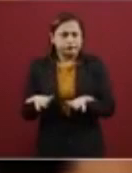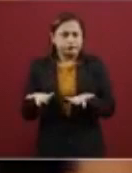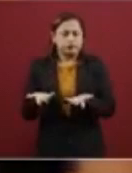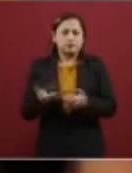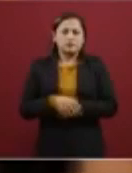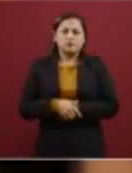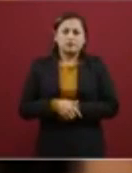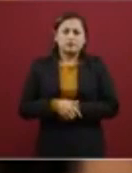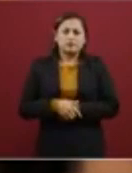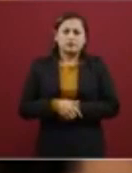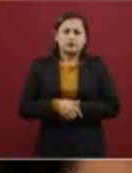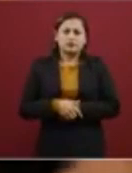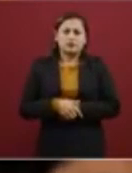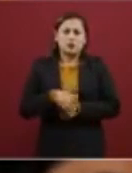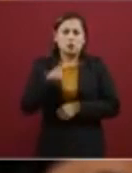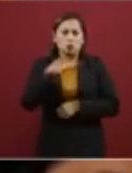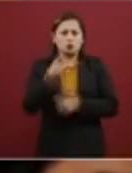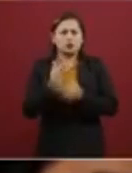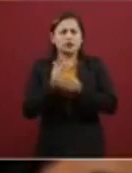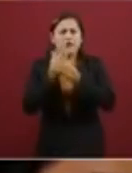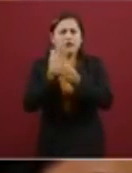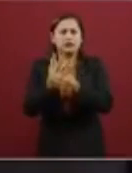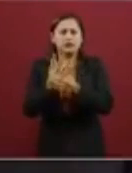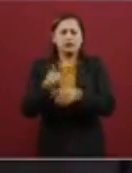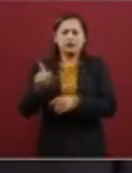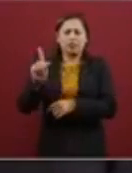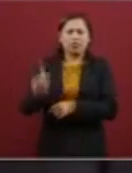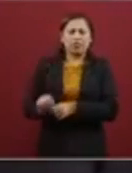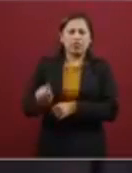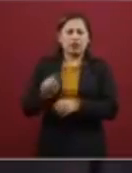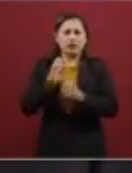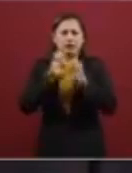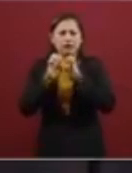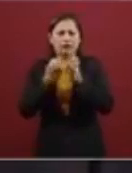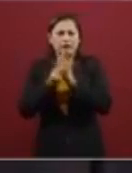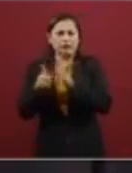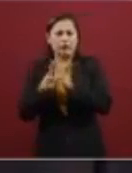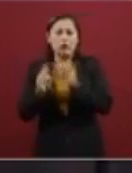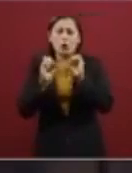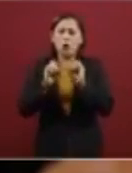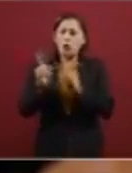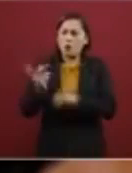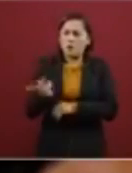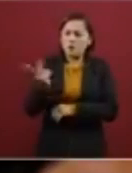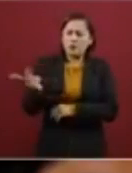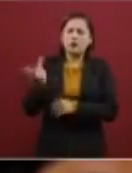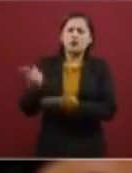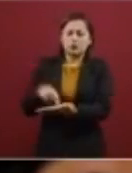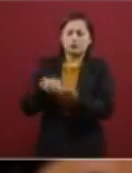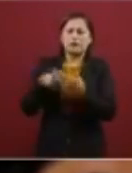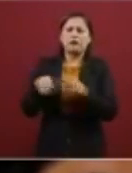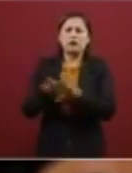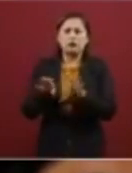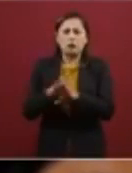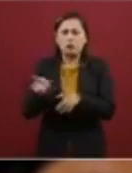no ayuda que usted desacredite a los periodistas, señor presidente, o que pida que un medio revele sus fuentes. Eso es un ataque a la libertad de